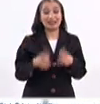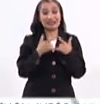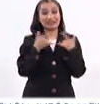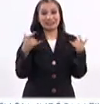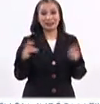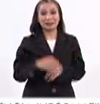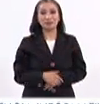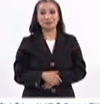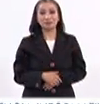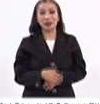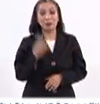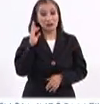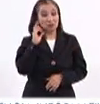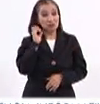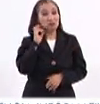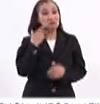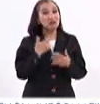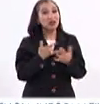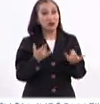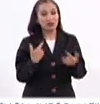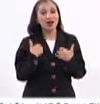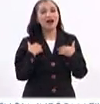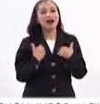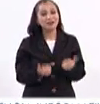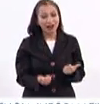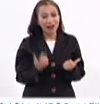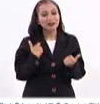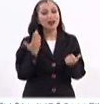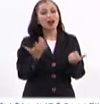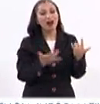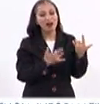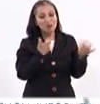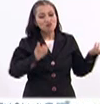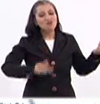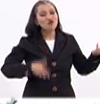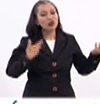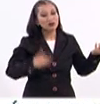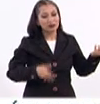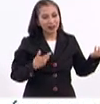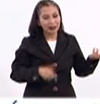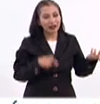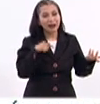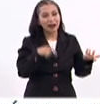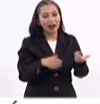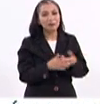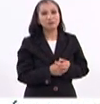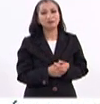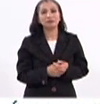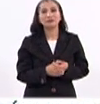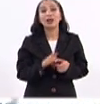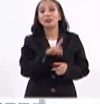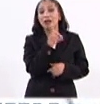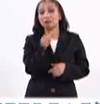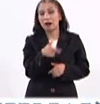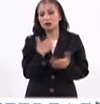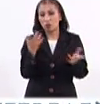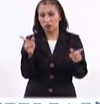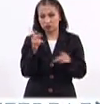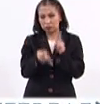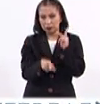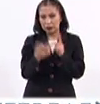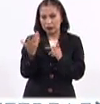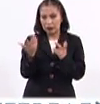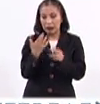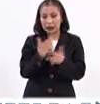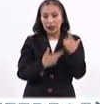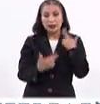cuento, Ana Cris. Así, suena fascinante este cuento. Ahora ya entiendo lo de la interpretación con la guitarra. Sí. Y bueno, después de esta breve pausa que